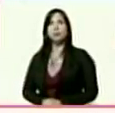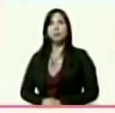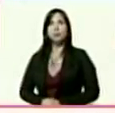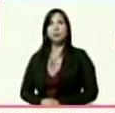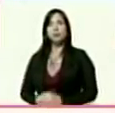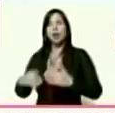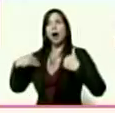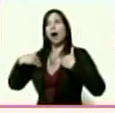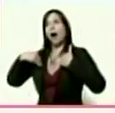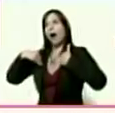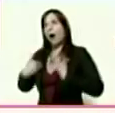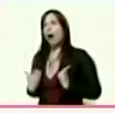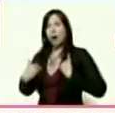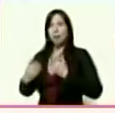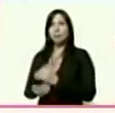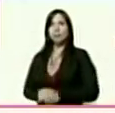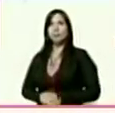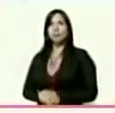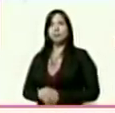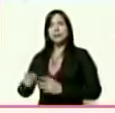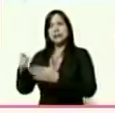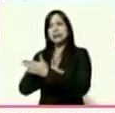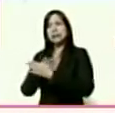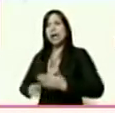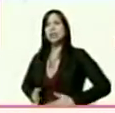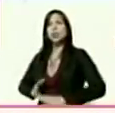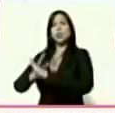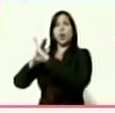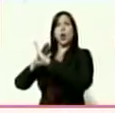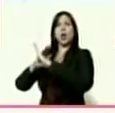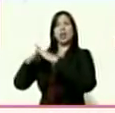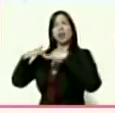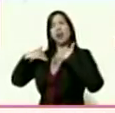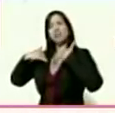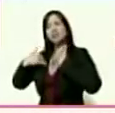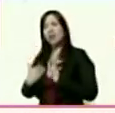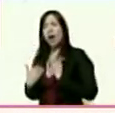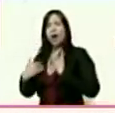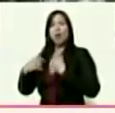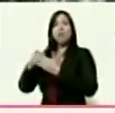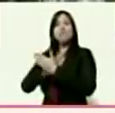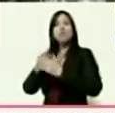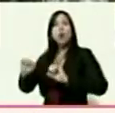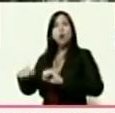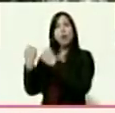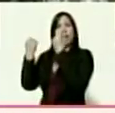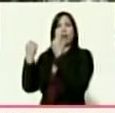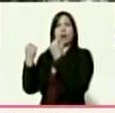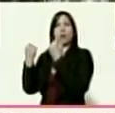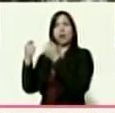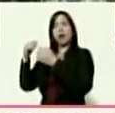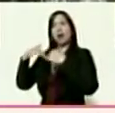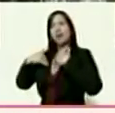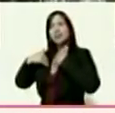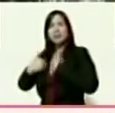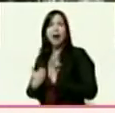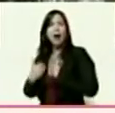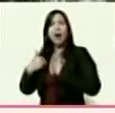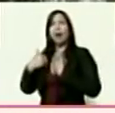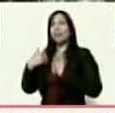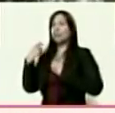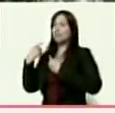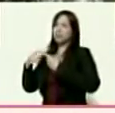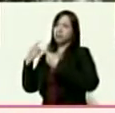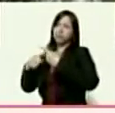Cansado ya de sanciones, cansado de bloqueo, cansado de todas